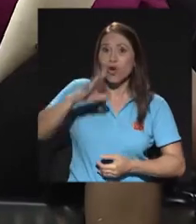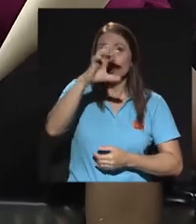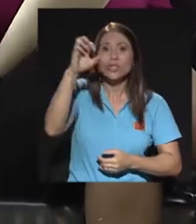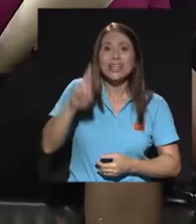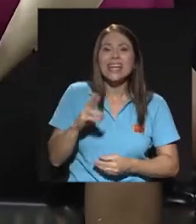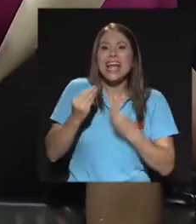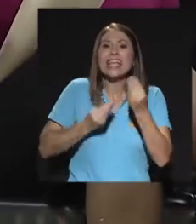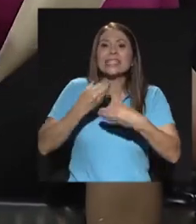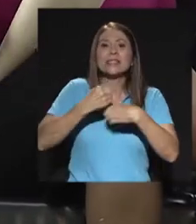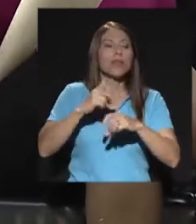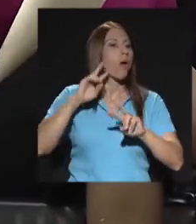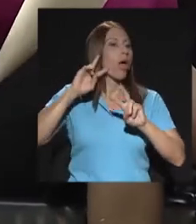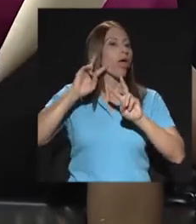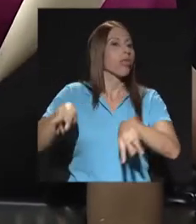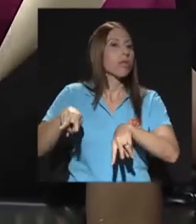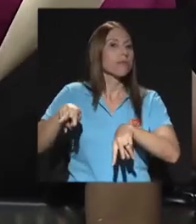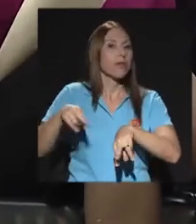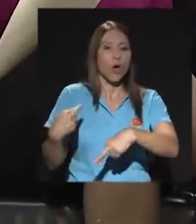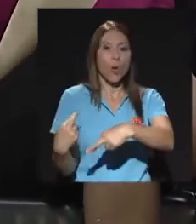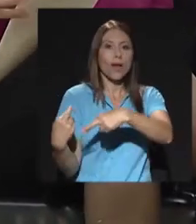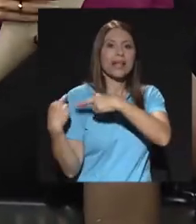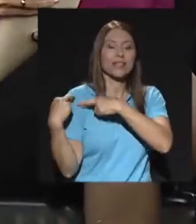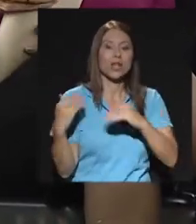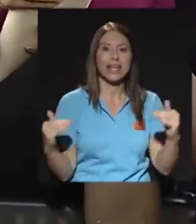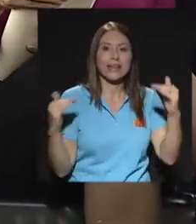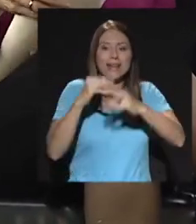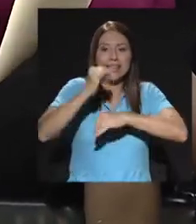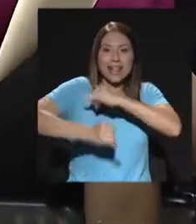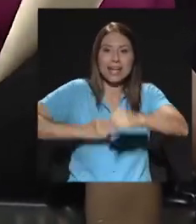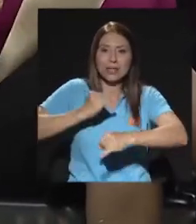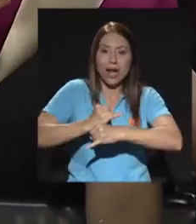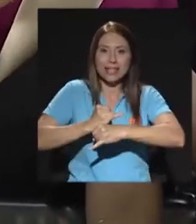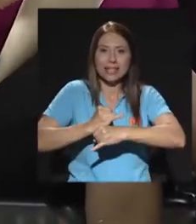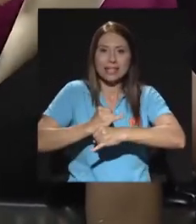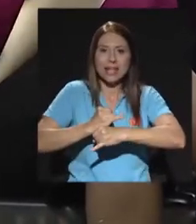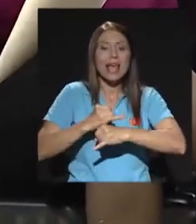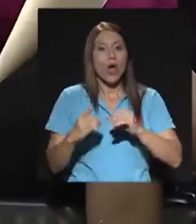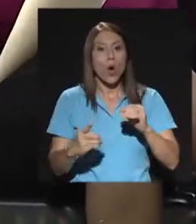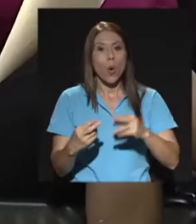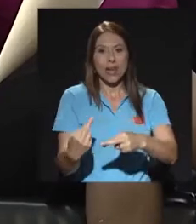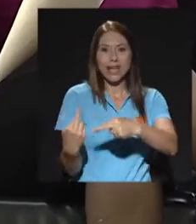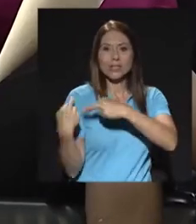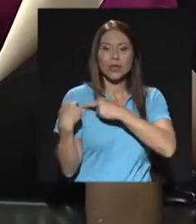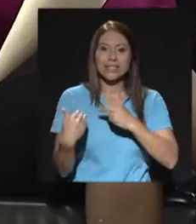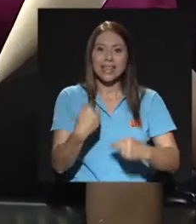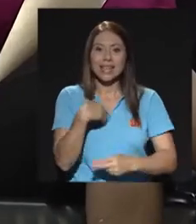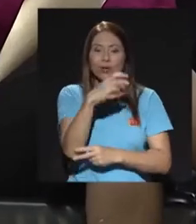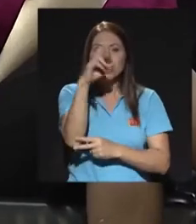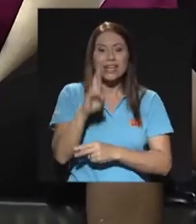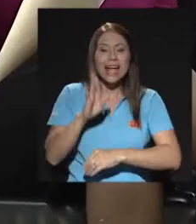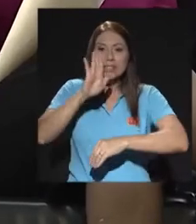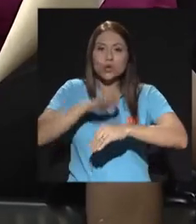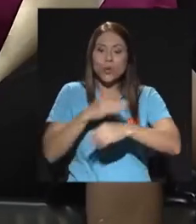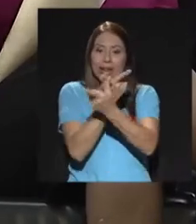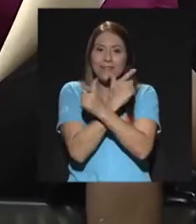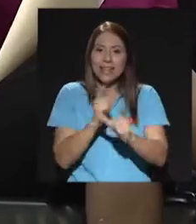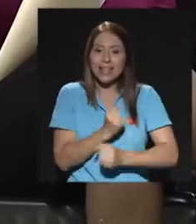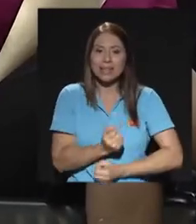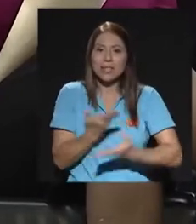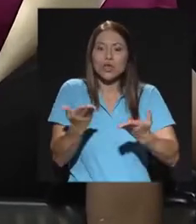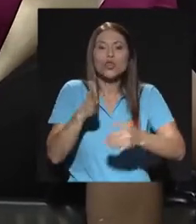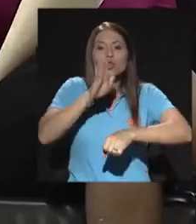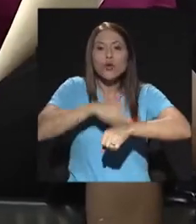las obligaciones que en materia internacional tiene el Estado costarricense sobre libertad de expresión y mecanismos